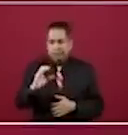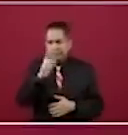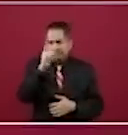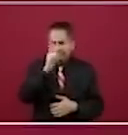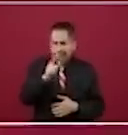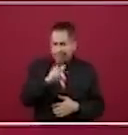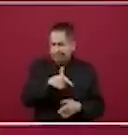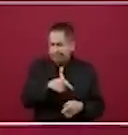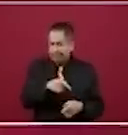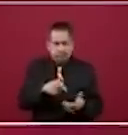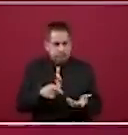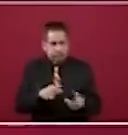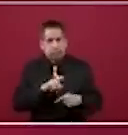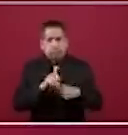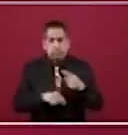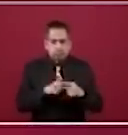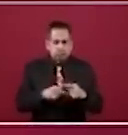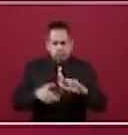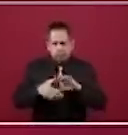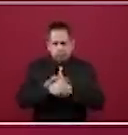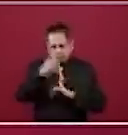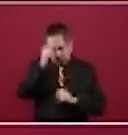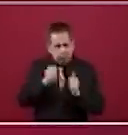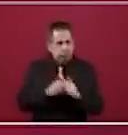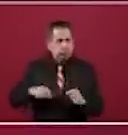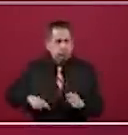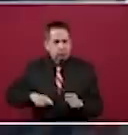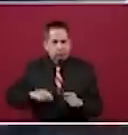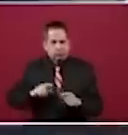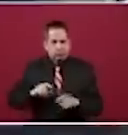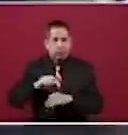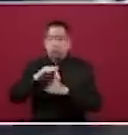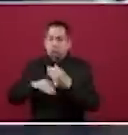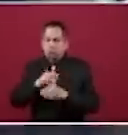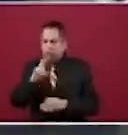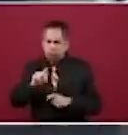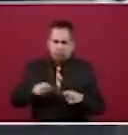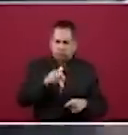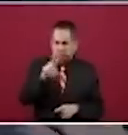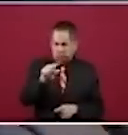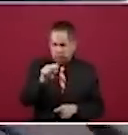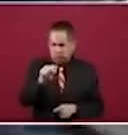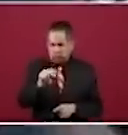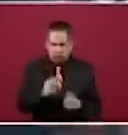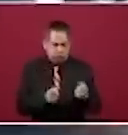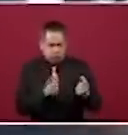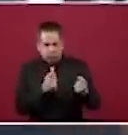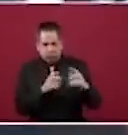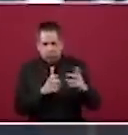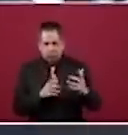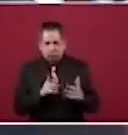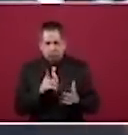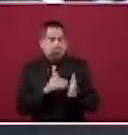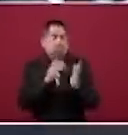después hubo un acuerdo con el gobierno, no todos, estamos hablando de